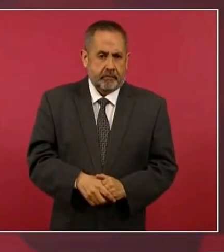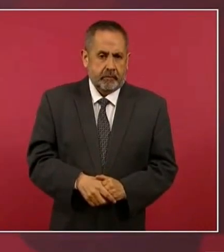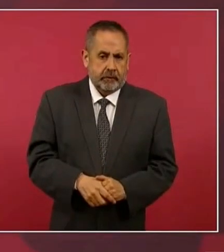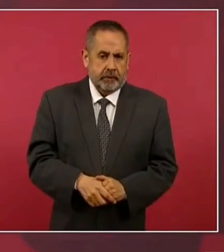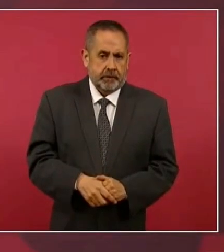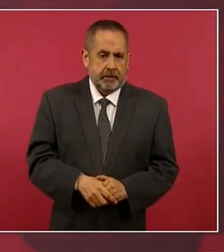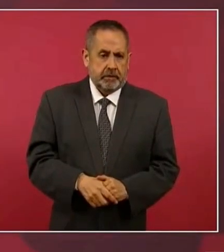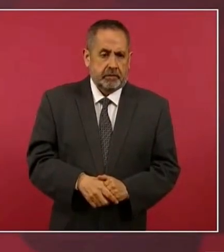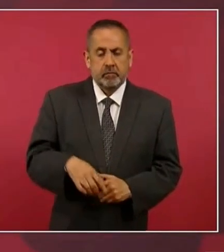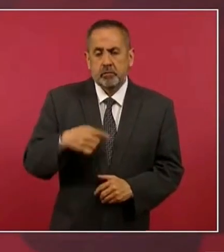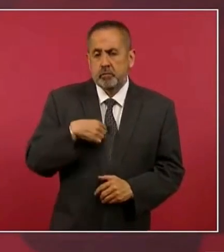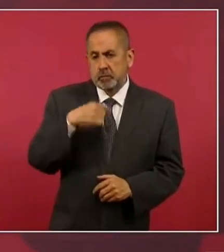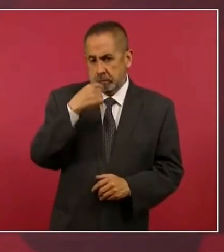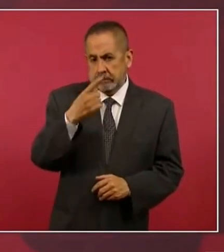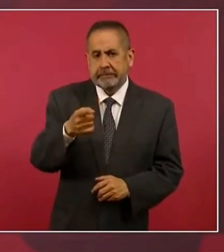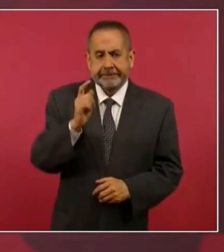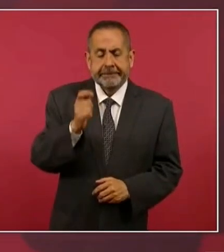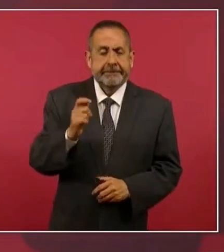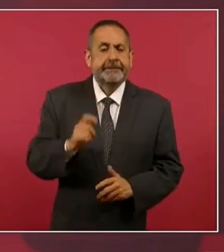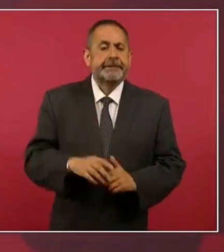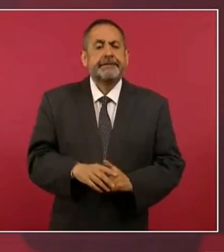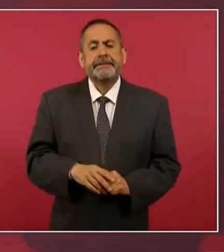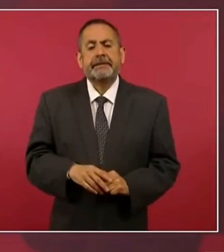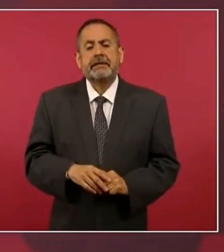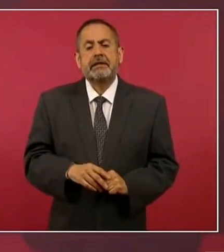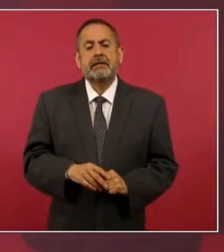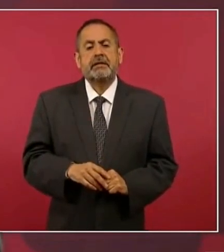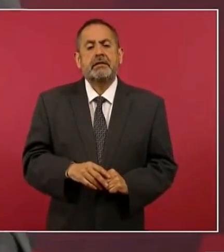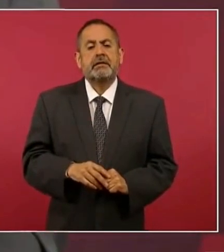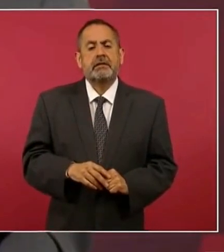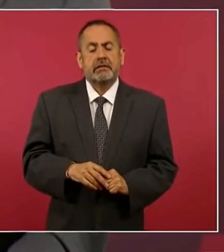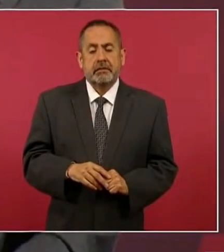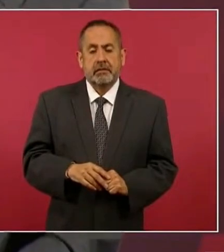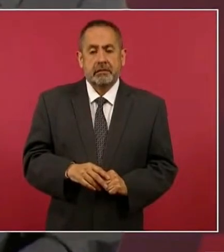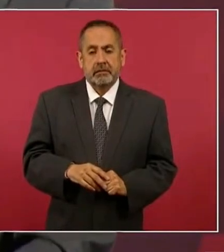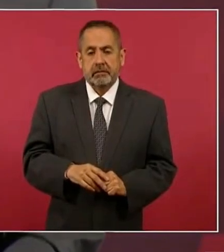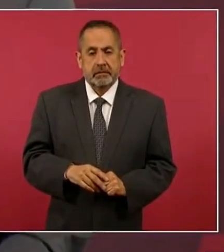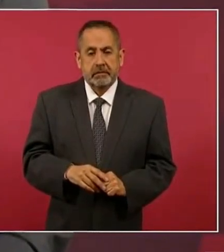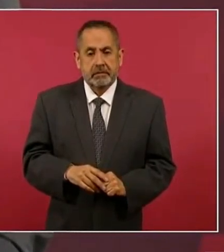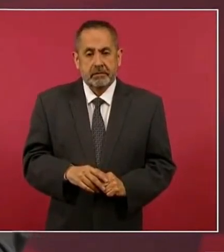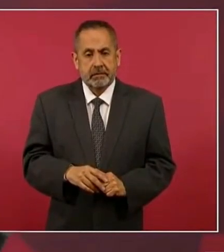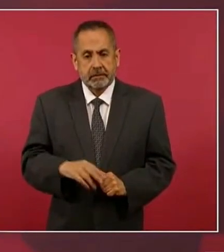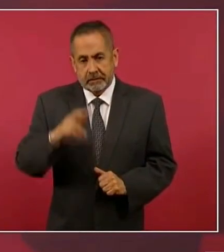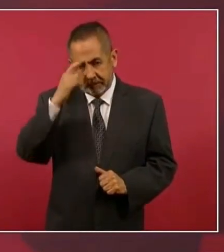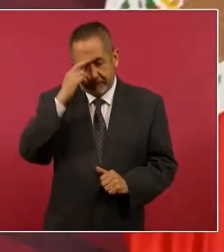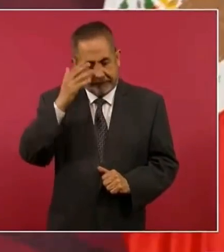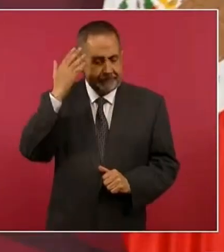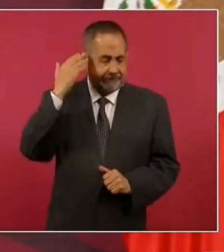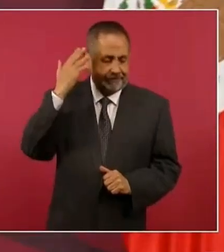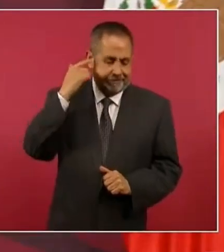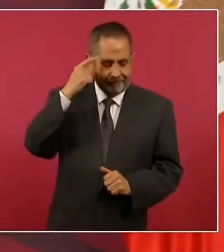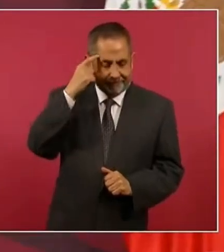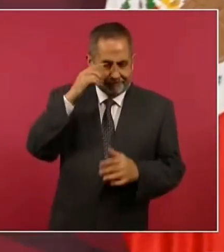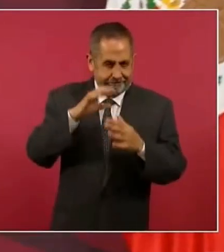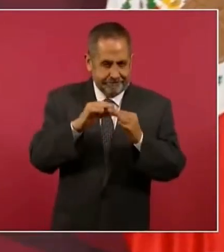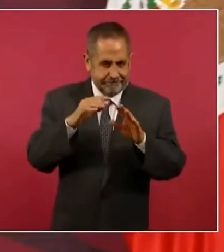Yo les comentaba que cuando se pensaba de que se había alejado el riesgo, ¿no?,